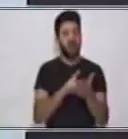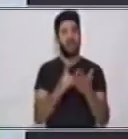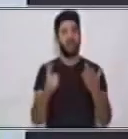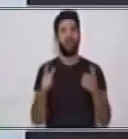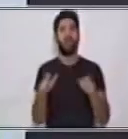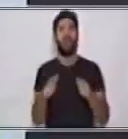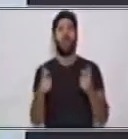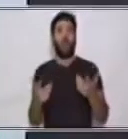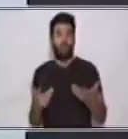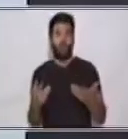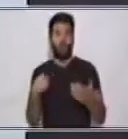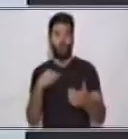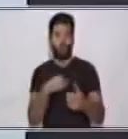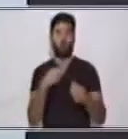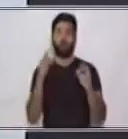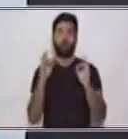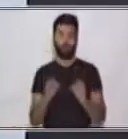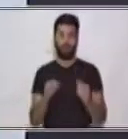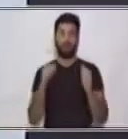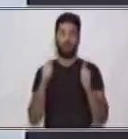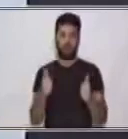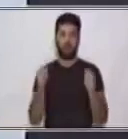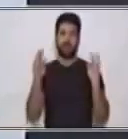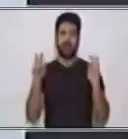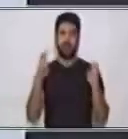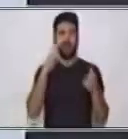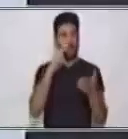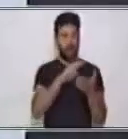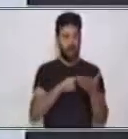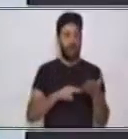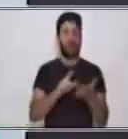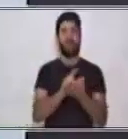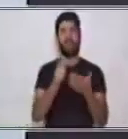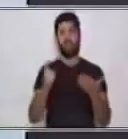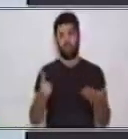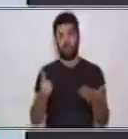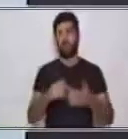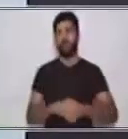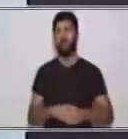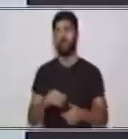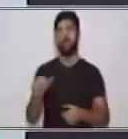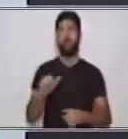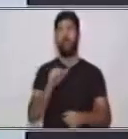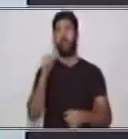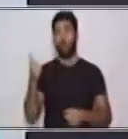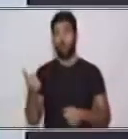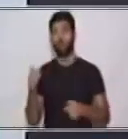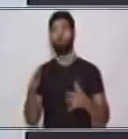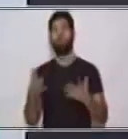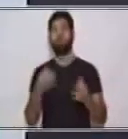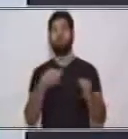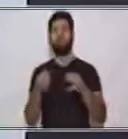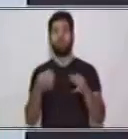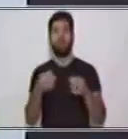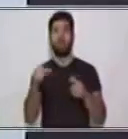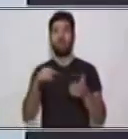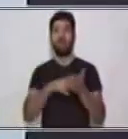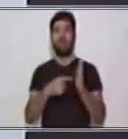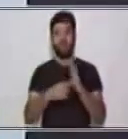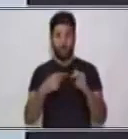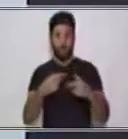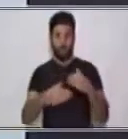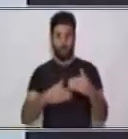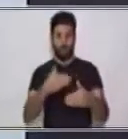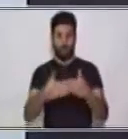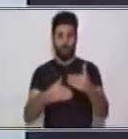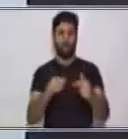que nos nutrimos también en la lectura. Otro de los autores explica también que la lectura es un proceso